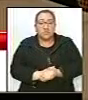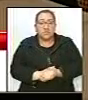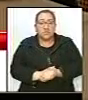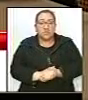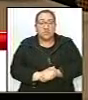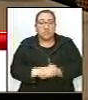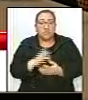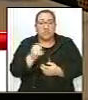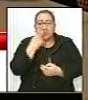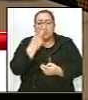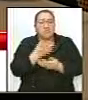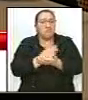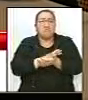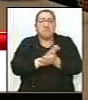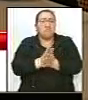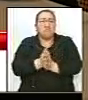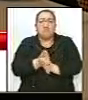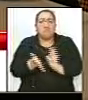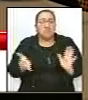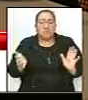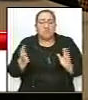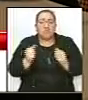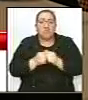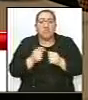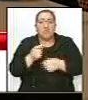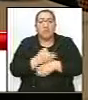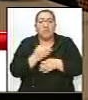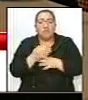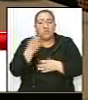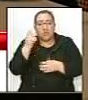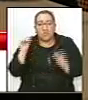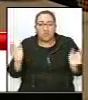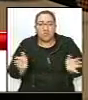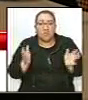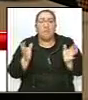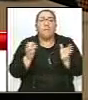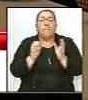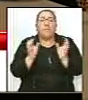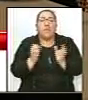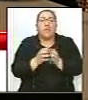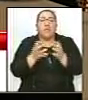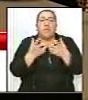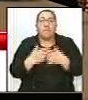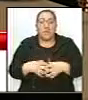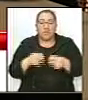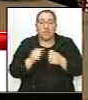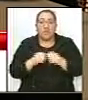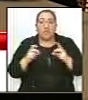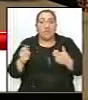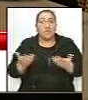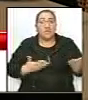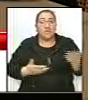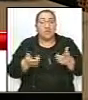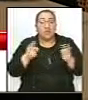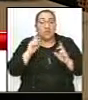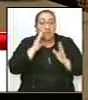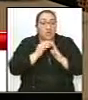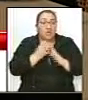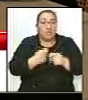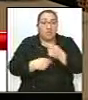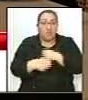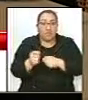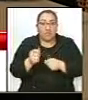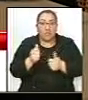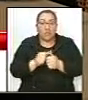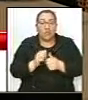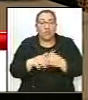Y no veo nada respecto a esta forma de incentivar a estas MIPES que se dedican a la parte de servicio. De hecho, cuando salen al mercado a competir y